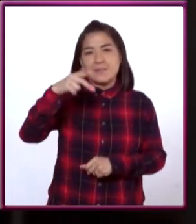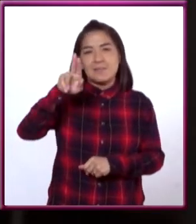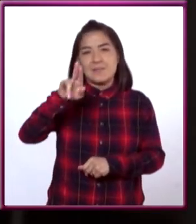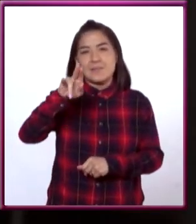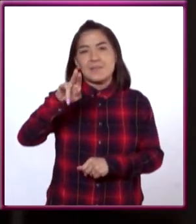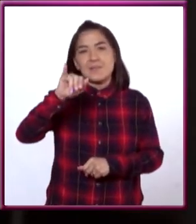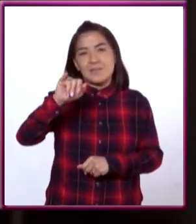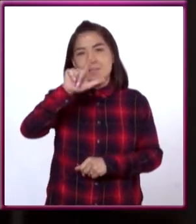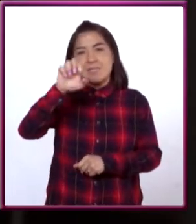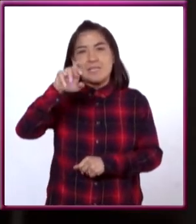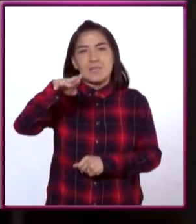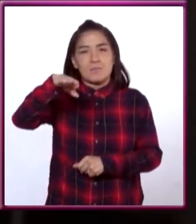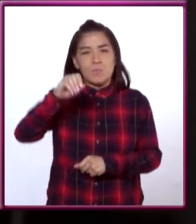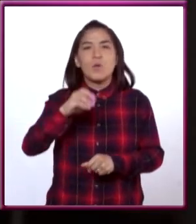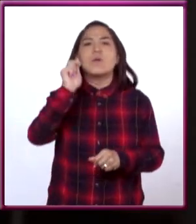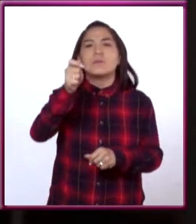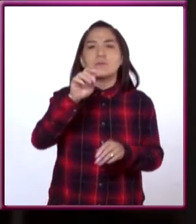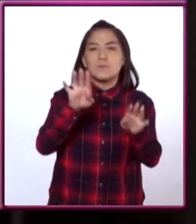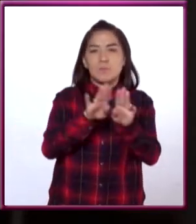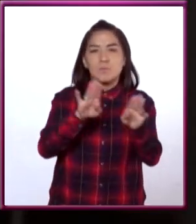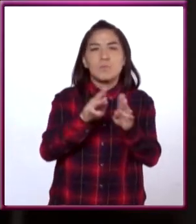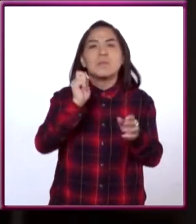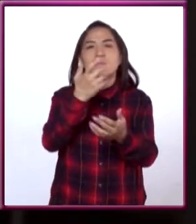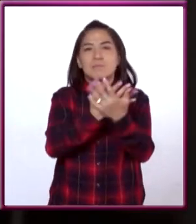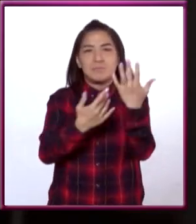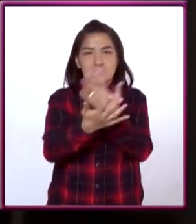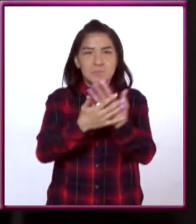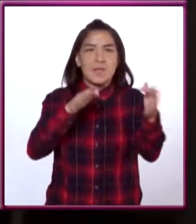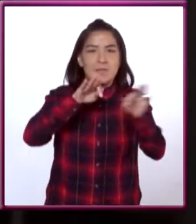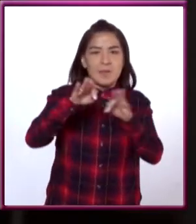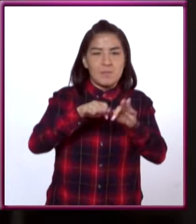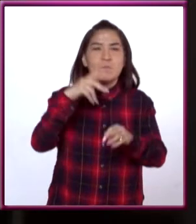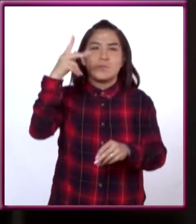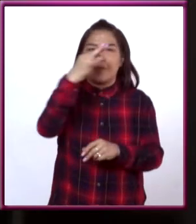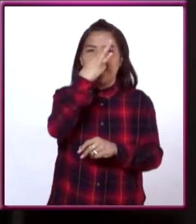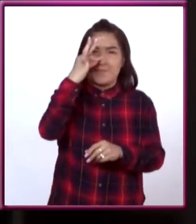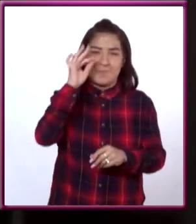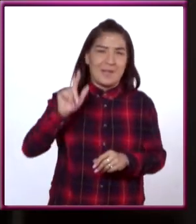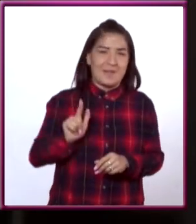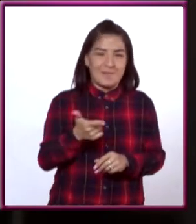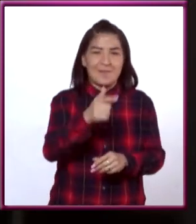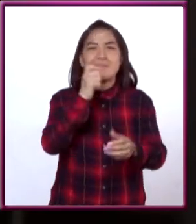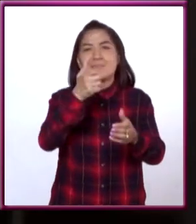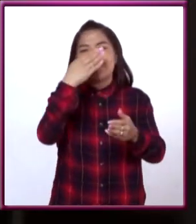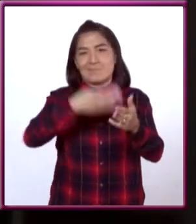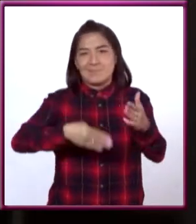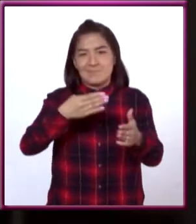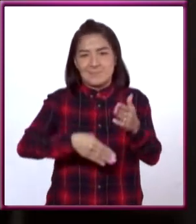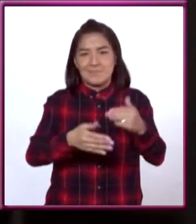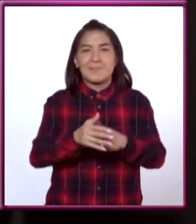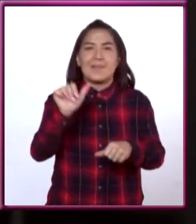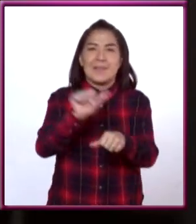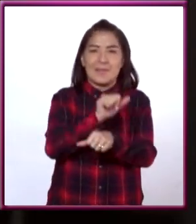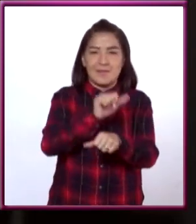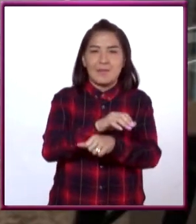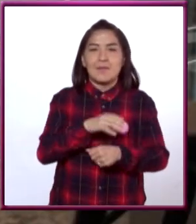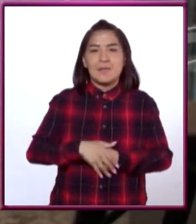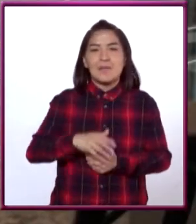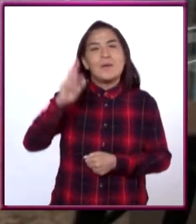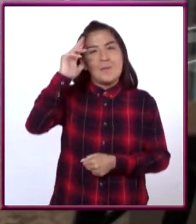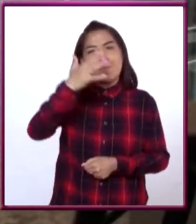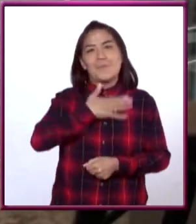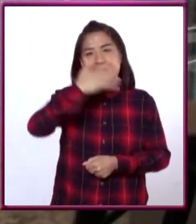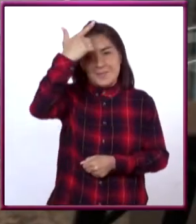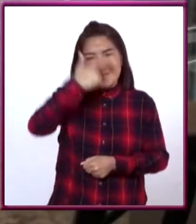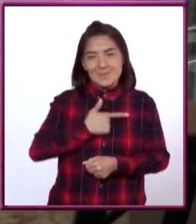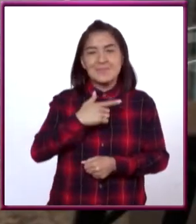es gerente de mantenimiento y manufactura en la industria automotriz en Irapuato, Guanajuato. ¿Qué tal, Guillermo? Buenas noches. Buenas